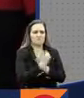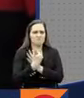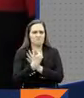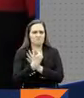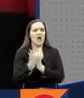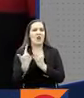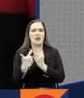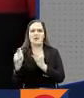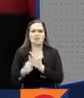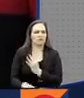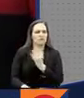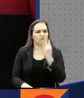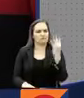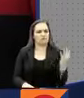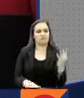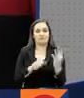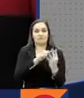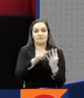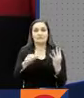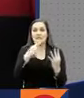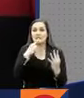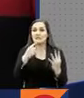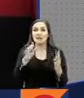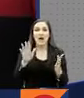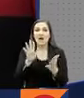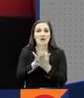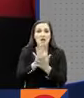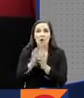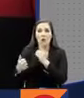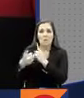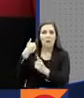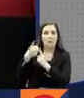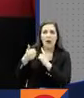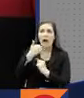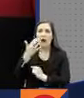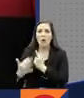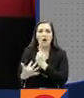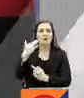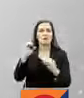los 2 activistas confirmaron que no fueron agredidos por los uniformados.